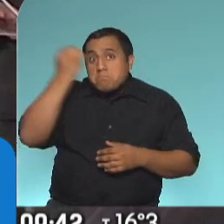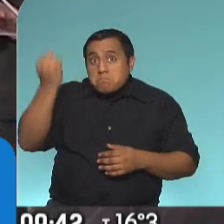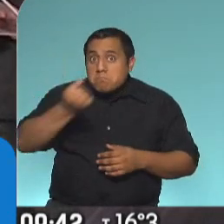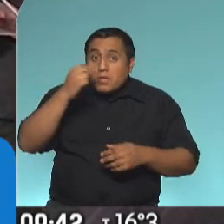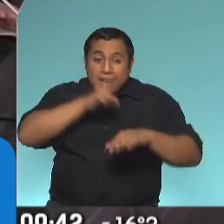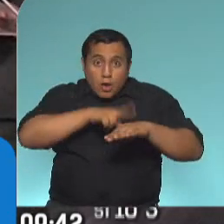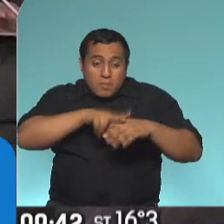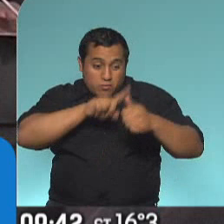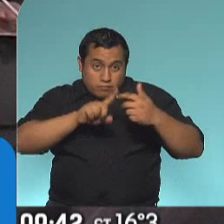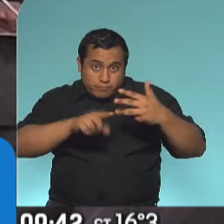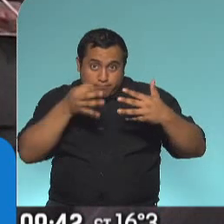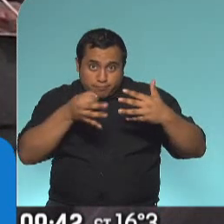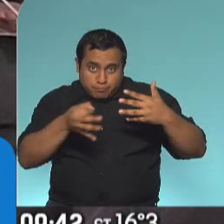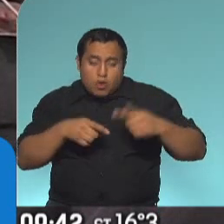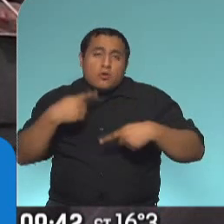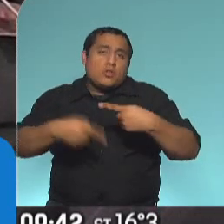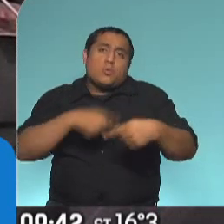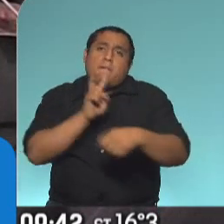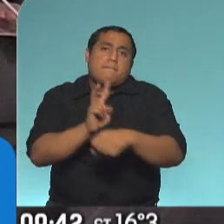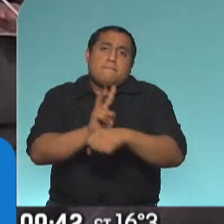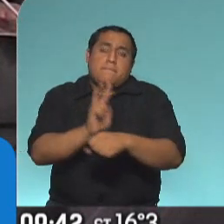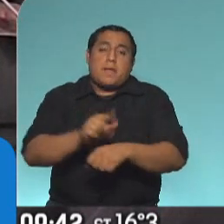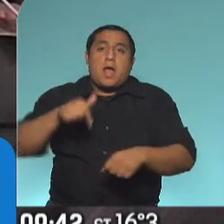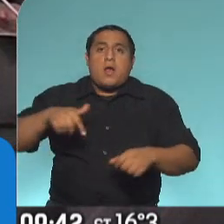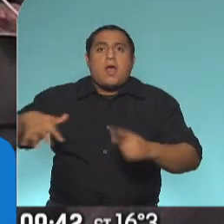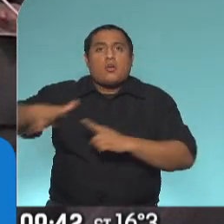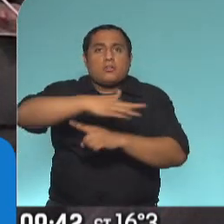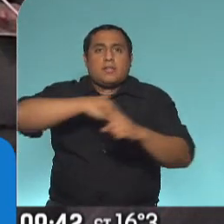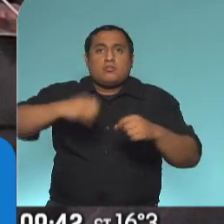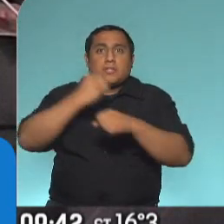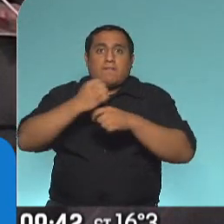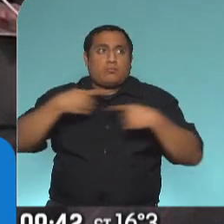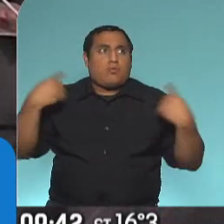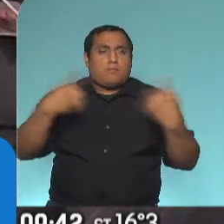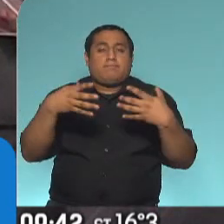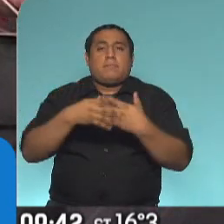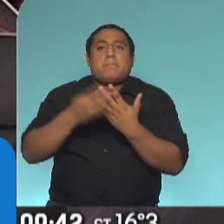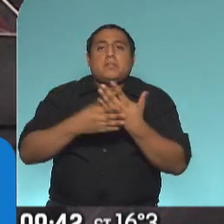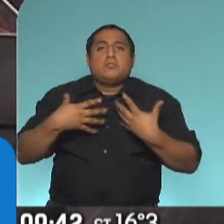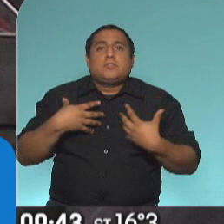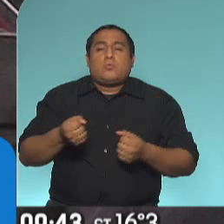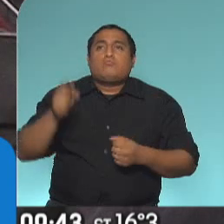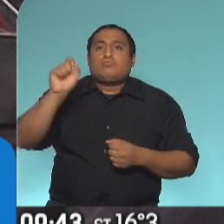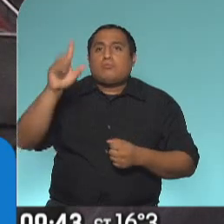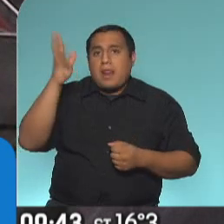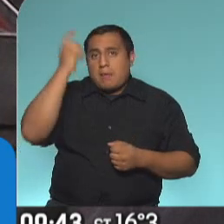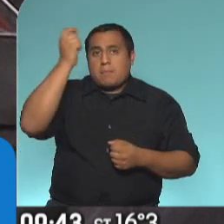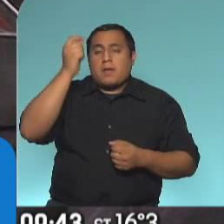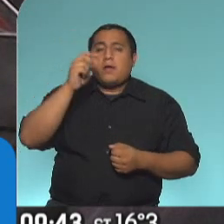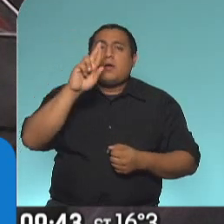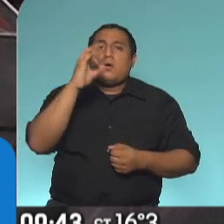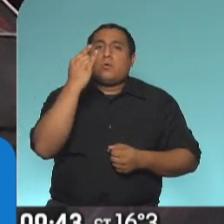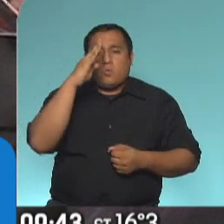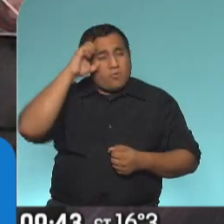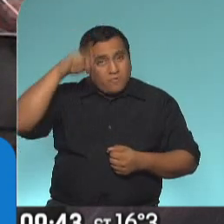estas recomendaciones y seguir cuidándonos, y en este marco del trabajo en conjunto, el Ministro de Salud de La Pampa, el doctor Rubén Cohen,